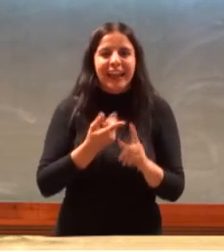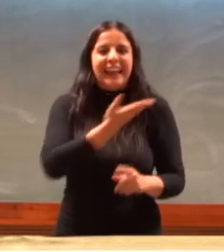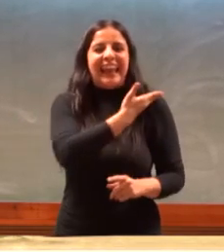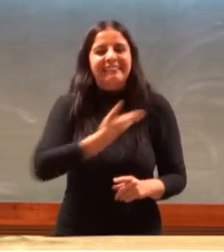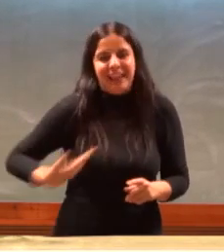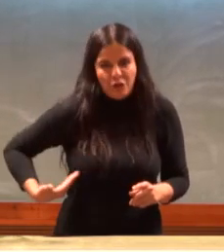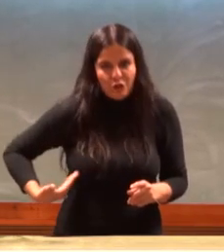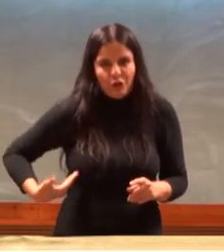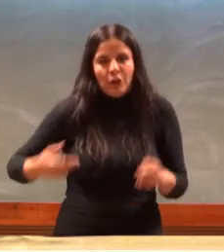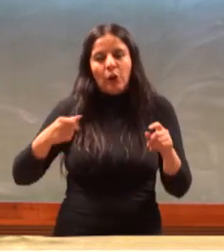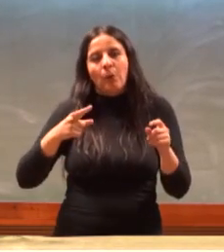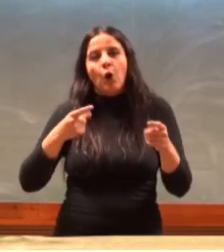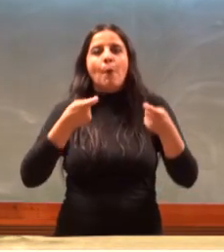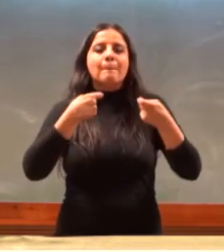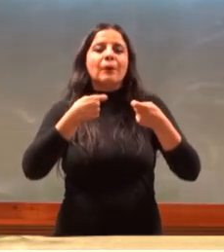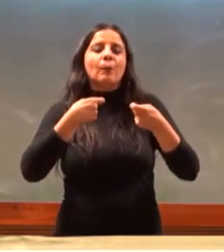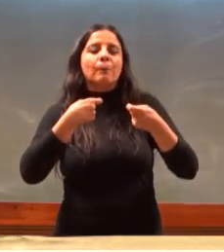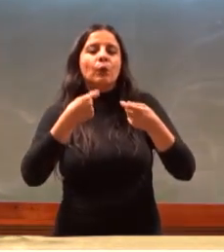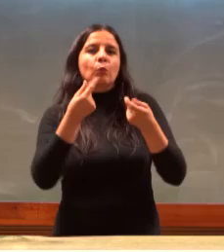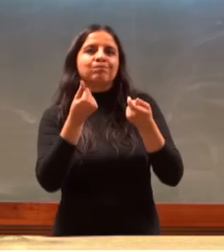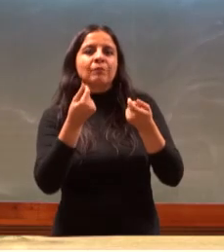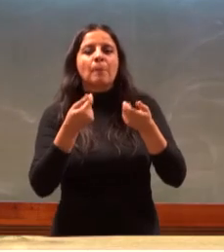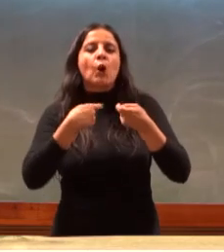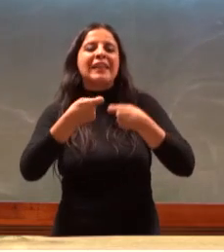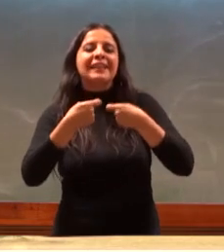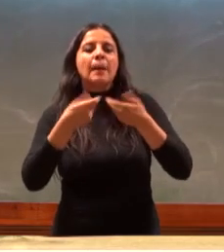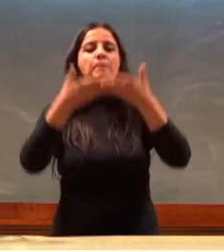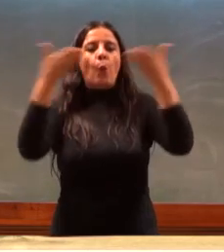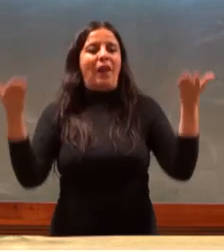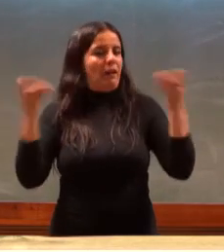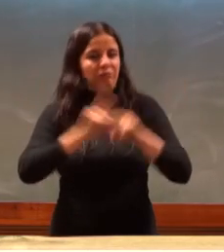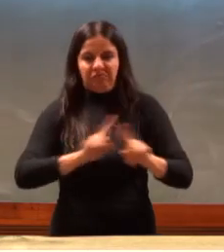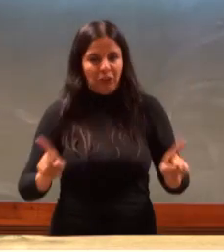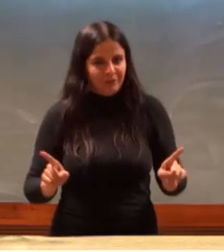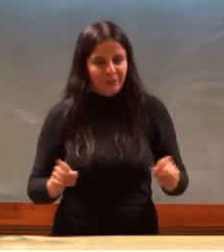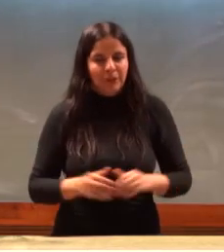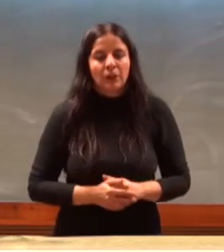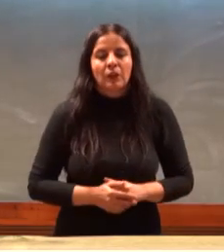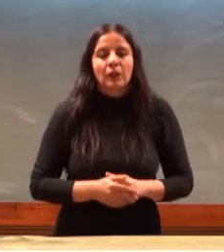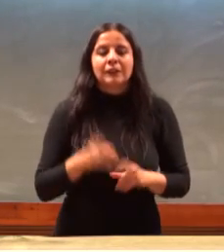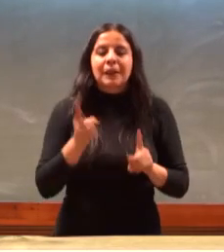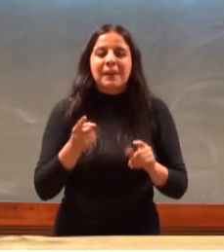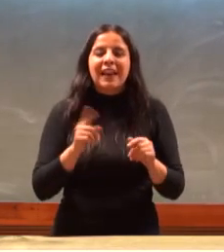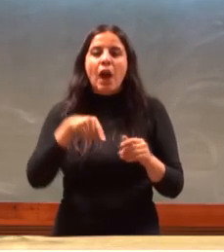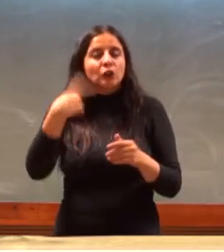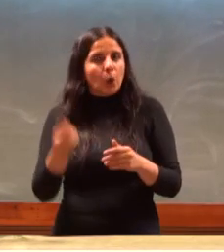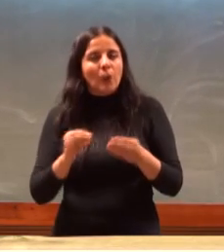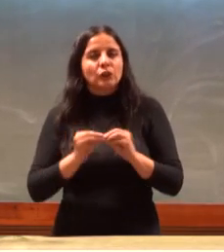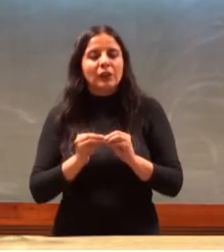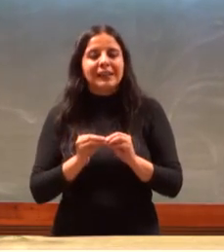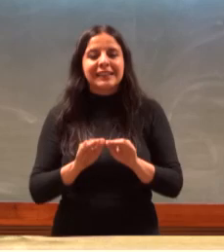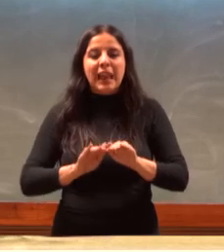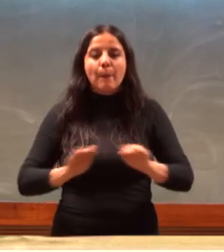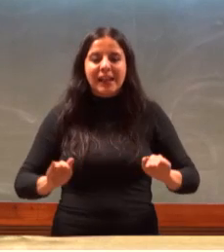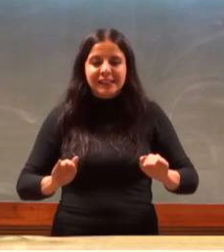educación superior por otro lado otro de los efectos es el debilitamiento de las disciplinas en la base del modelo de de integración curricular nosotros podemos